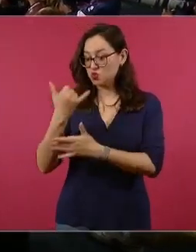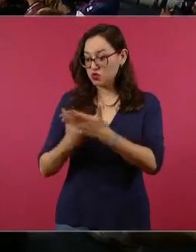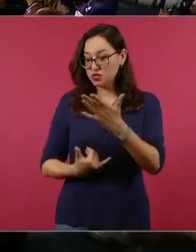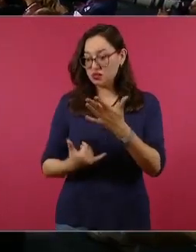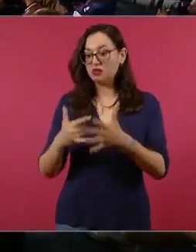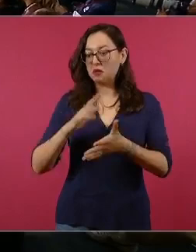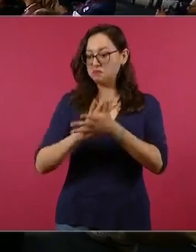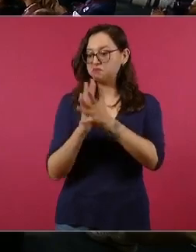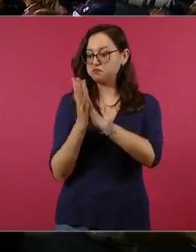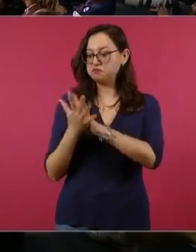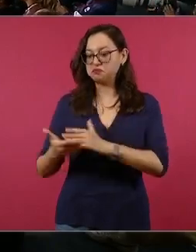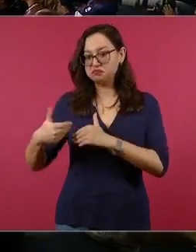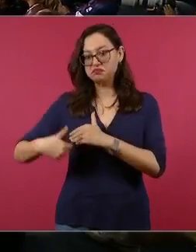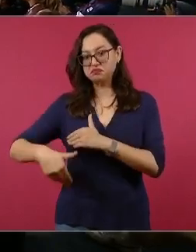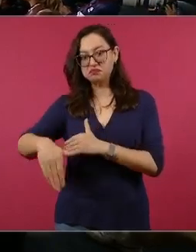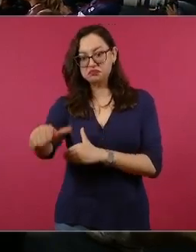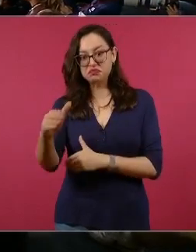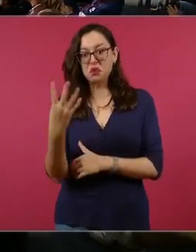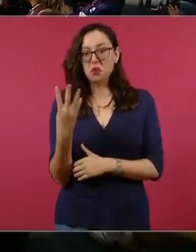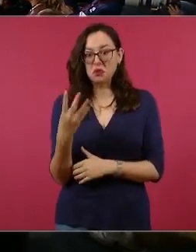la transformación